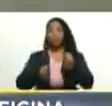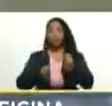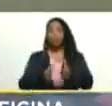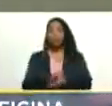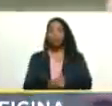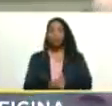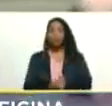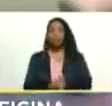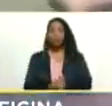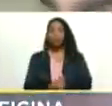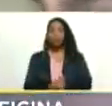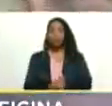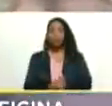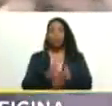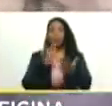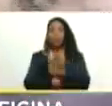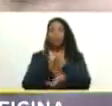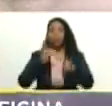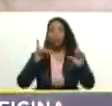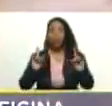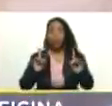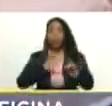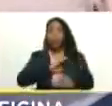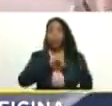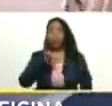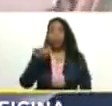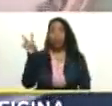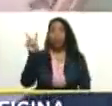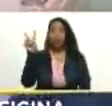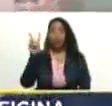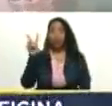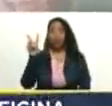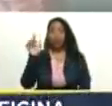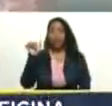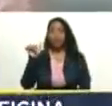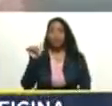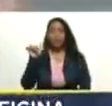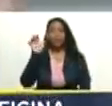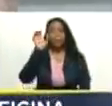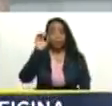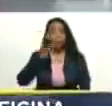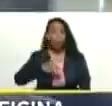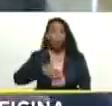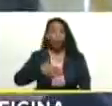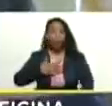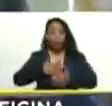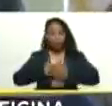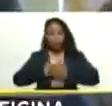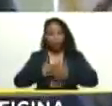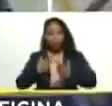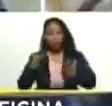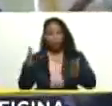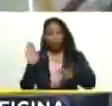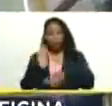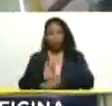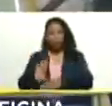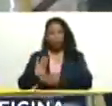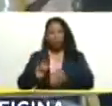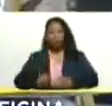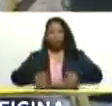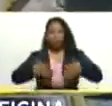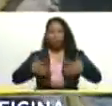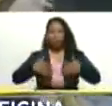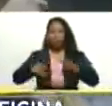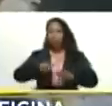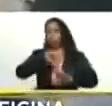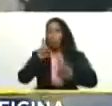de un Estado democrático, de un Estado que garantice plenamente el pleno disfrute